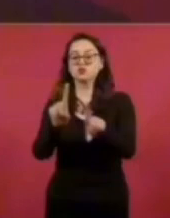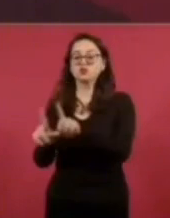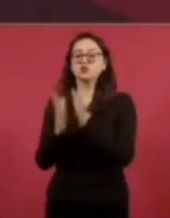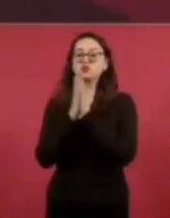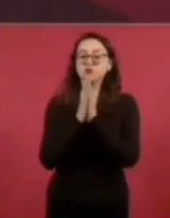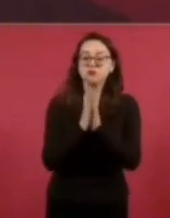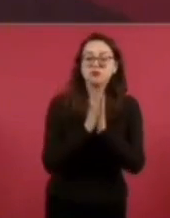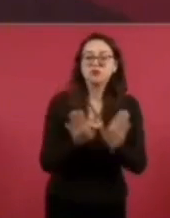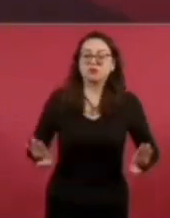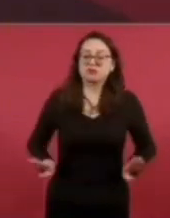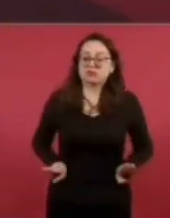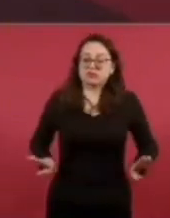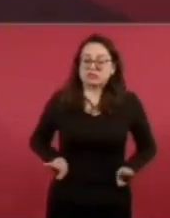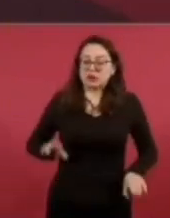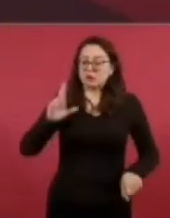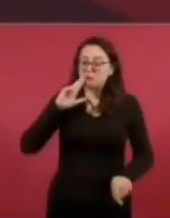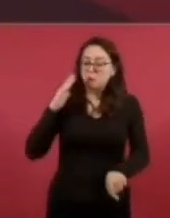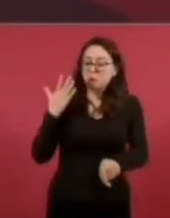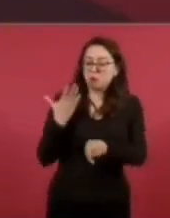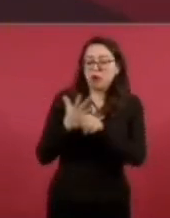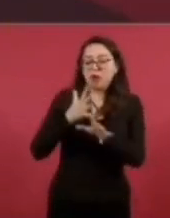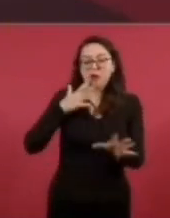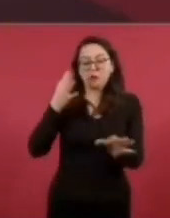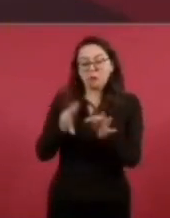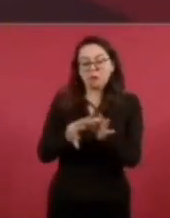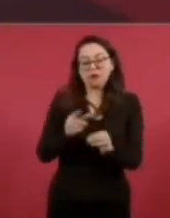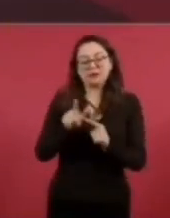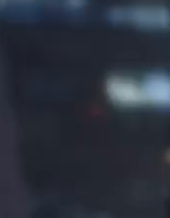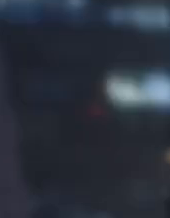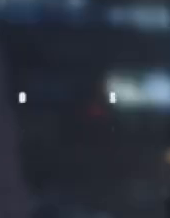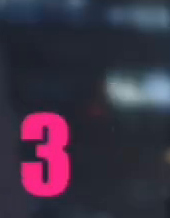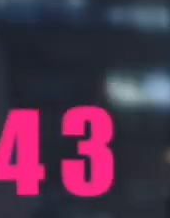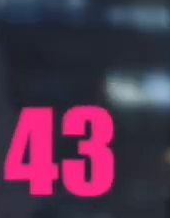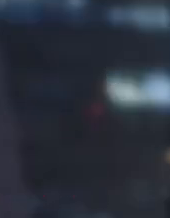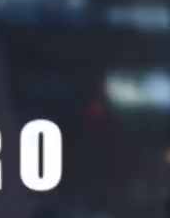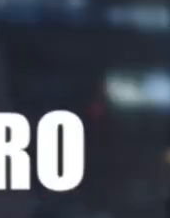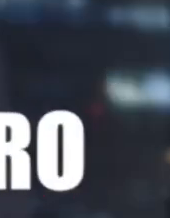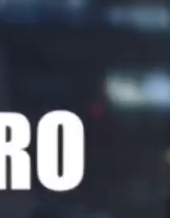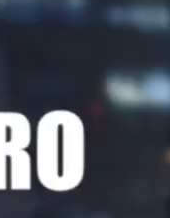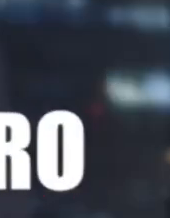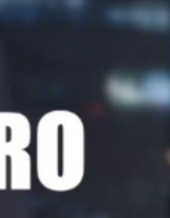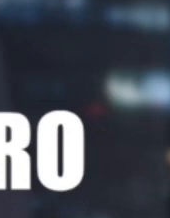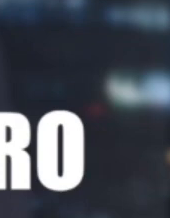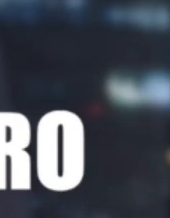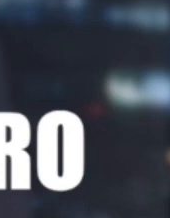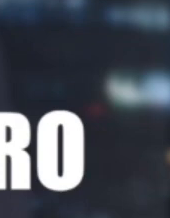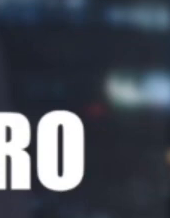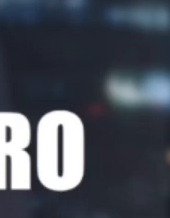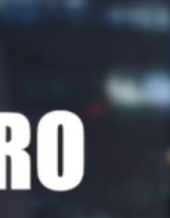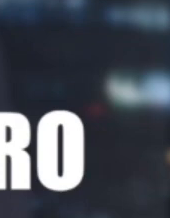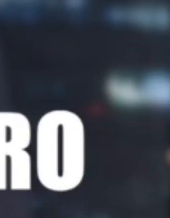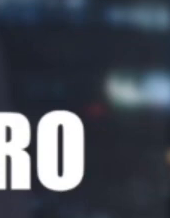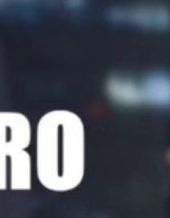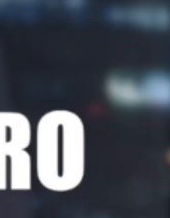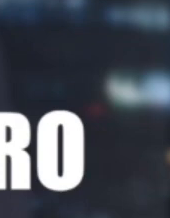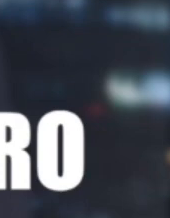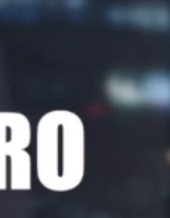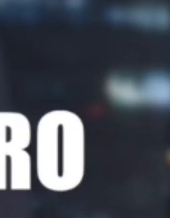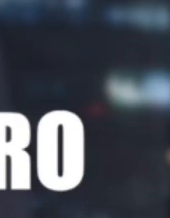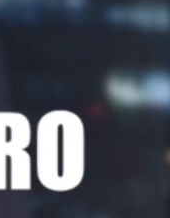según datos oficiales del informe de seguridad en los primeros 11 días de febrero ya se han contabilizado